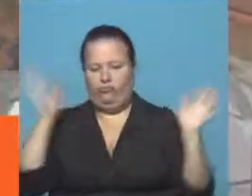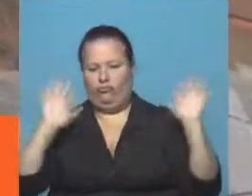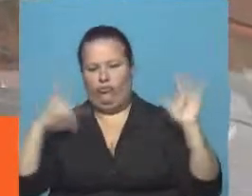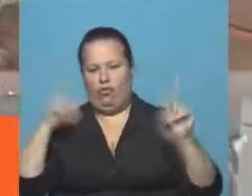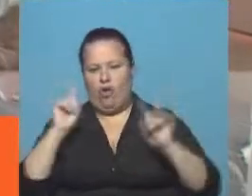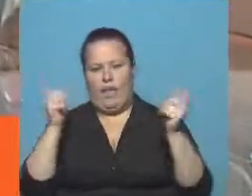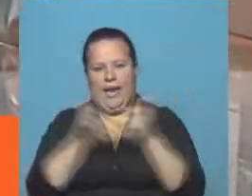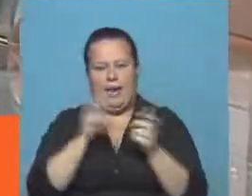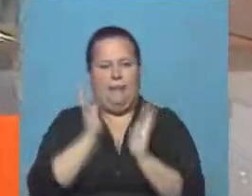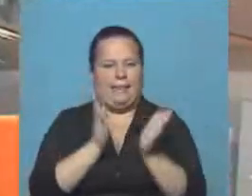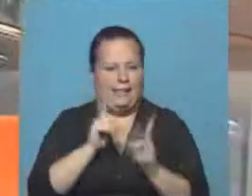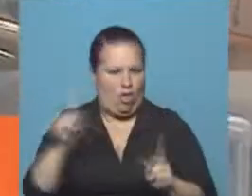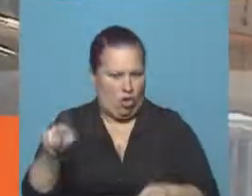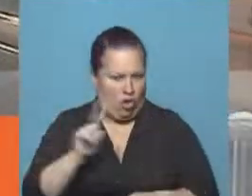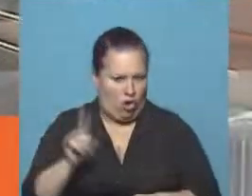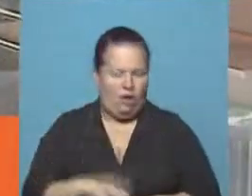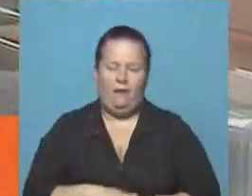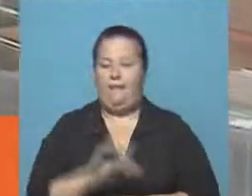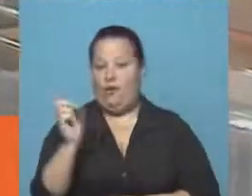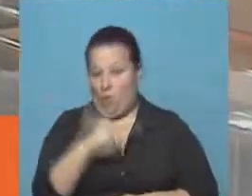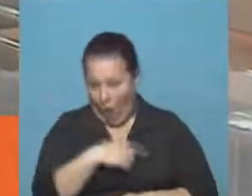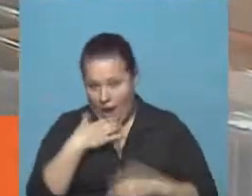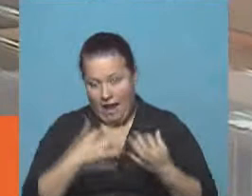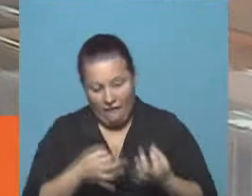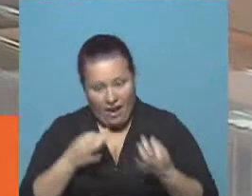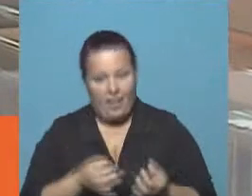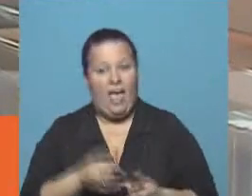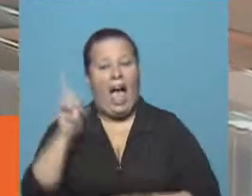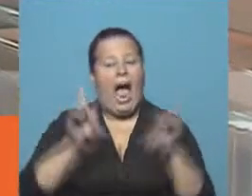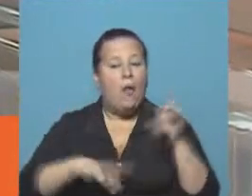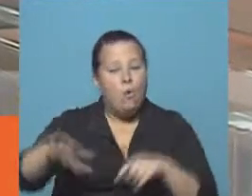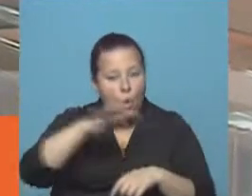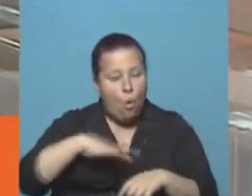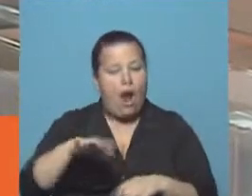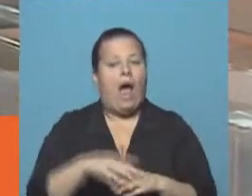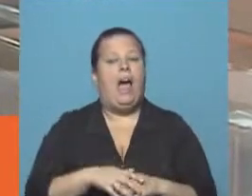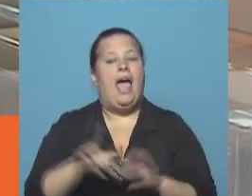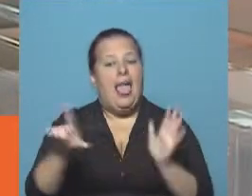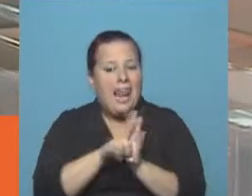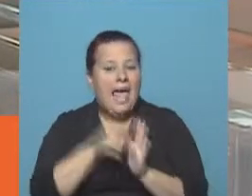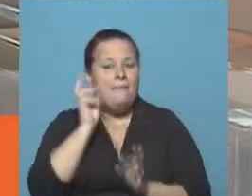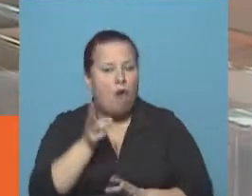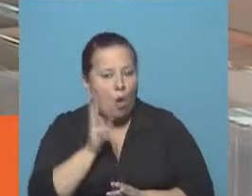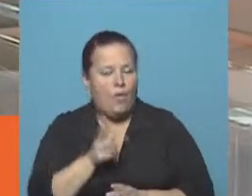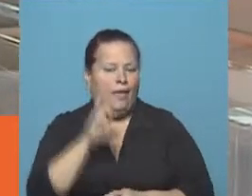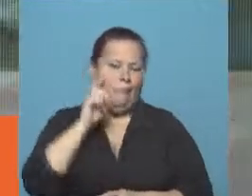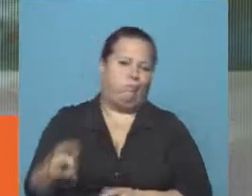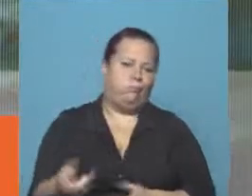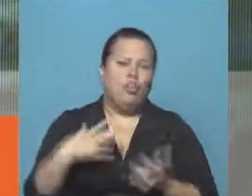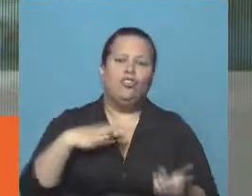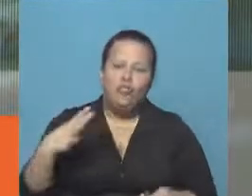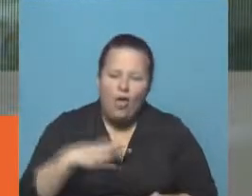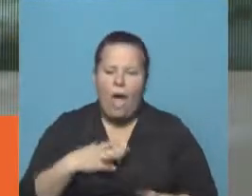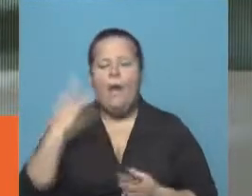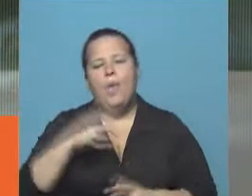ser tratado como un maltratador. Es increíble verdaderamente, ¿no?, que hayan algunos lugares en los que está una ley de prohibición y que todavía haya